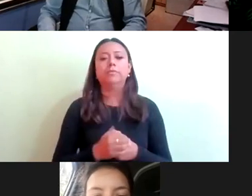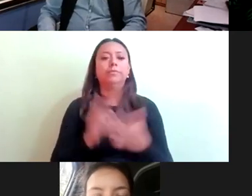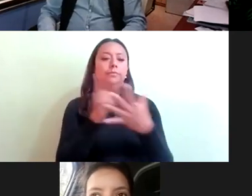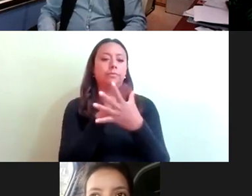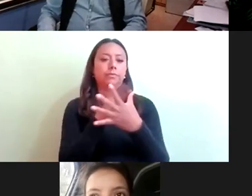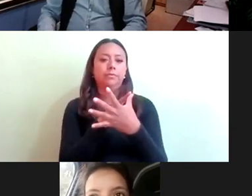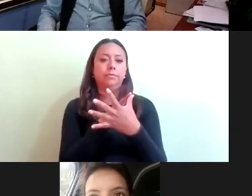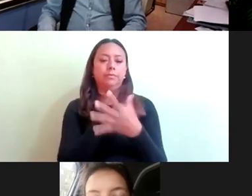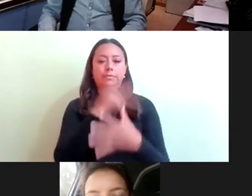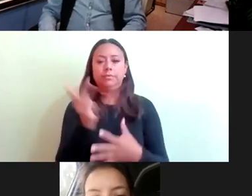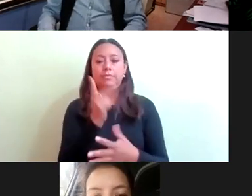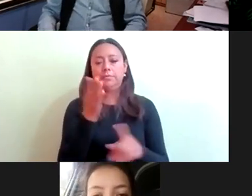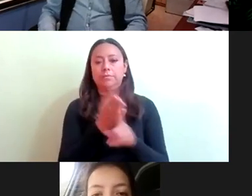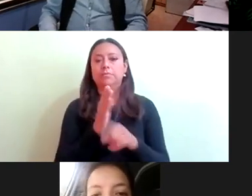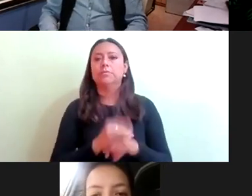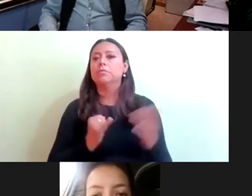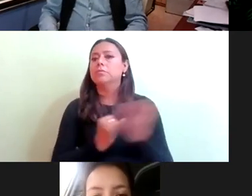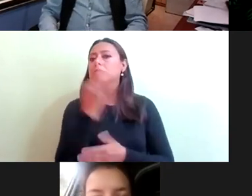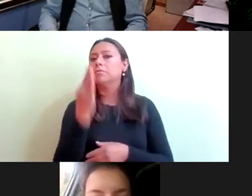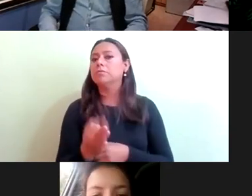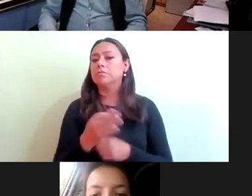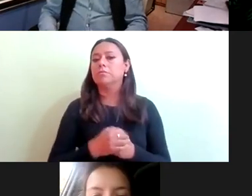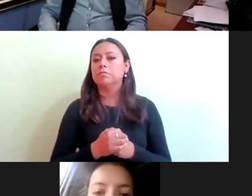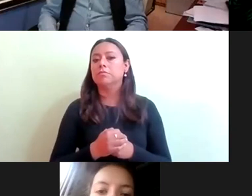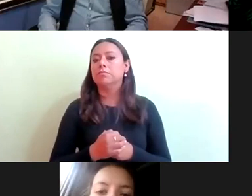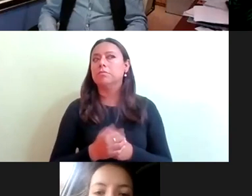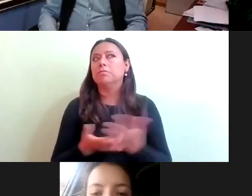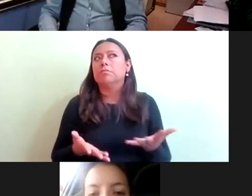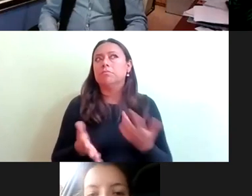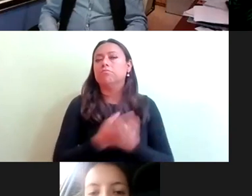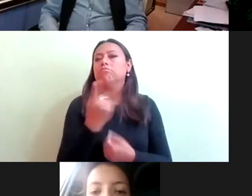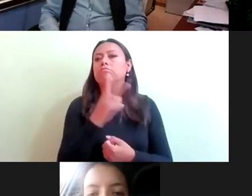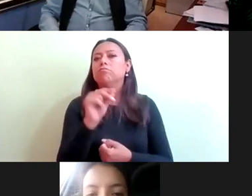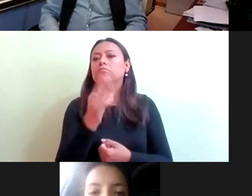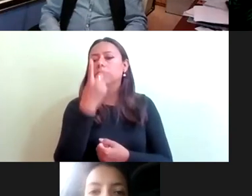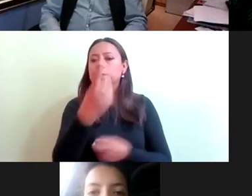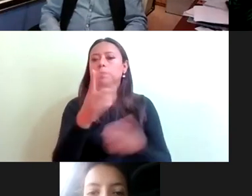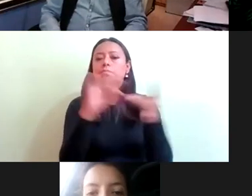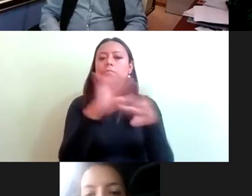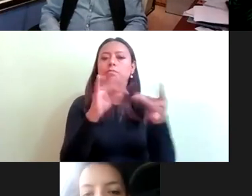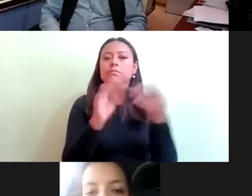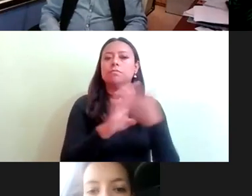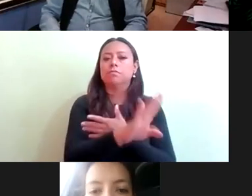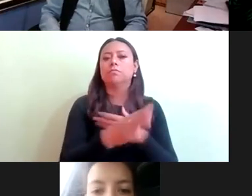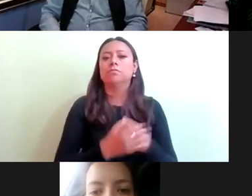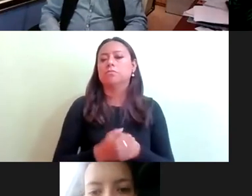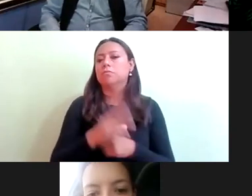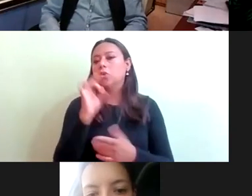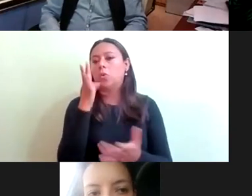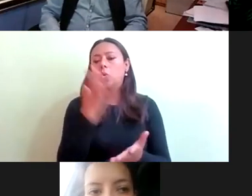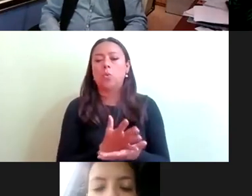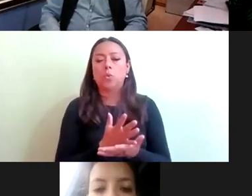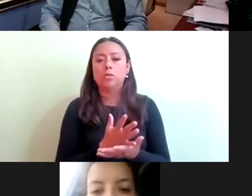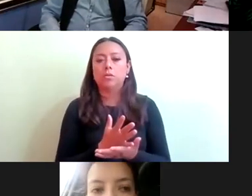sería ¿por qué el dictamen no funda y motiva el rechazo? ¿Por qué el dictamen solo da cuenta de las recepciones